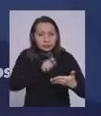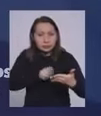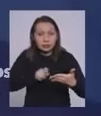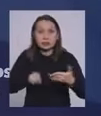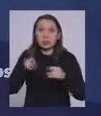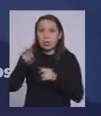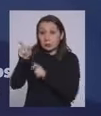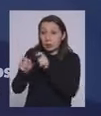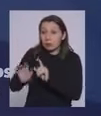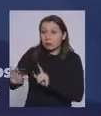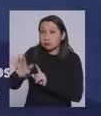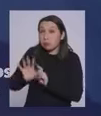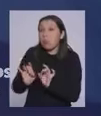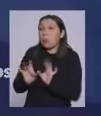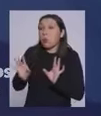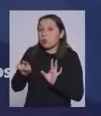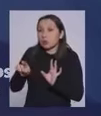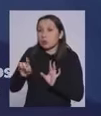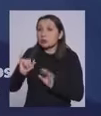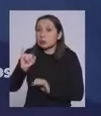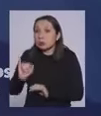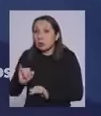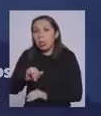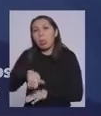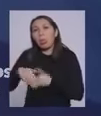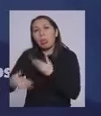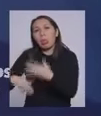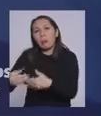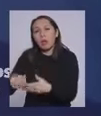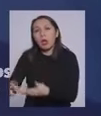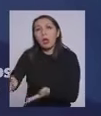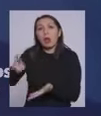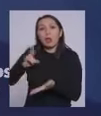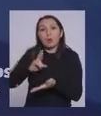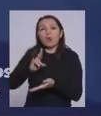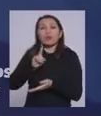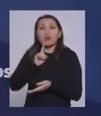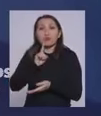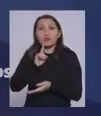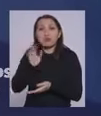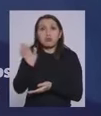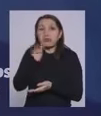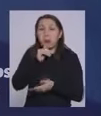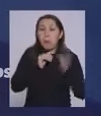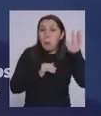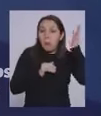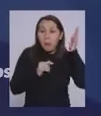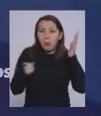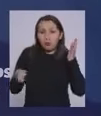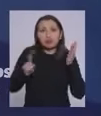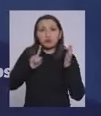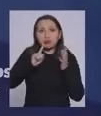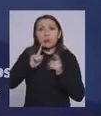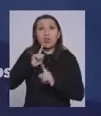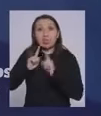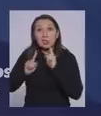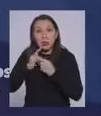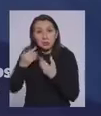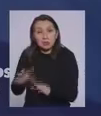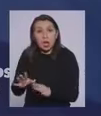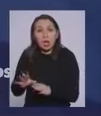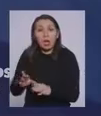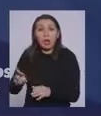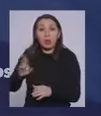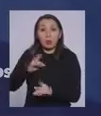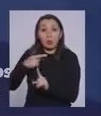Entre esos casos probables, si aparece alguno que no sabíamos que tenía examen hecho y el